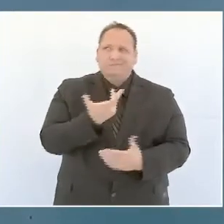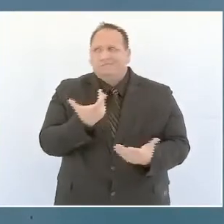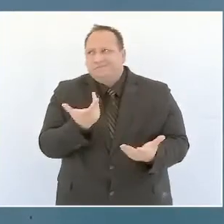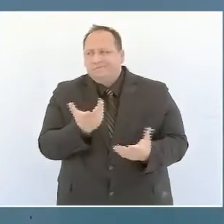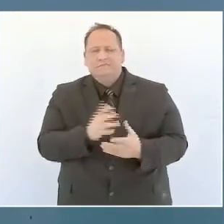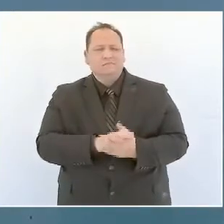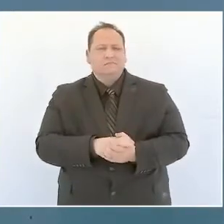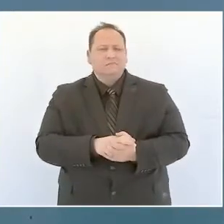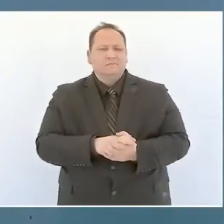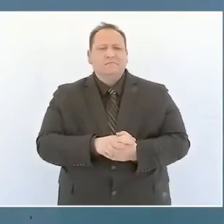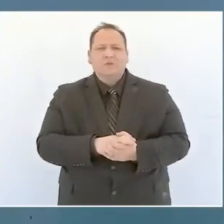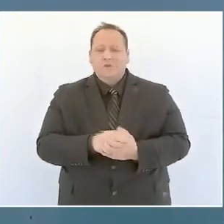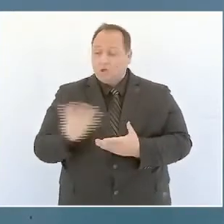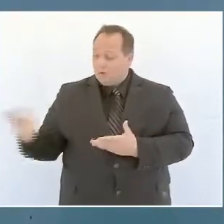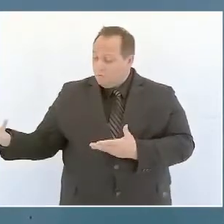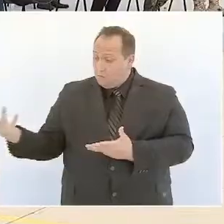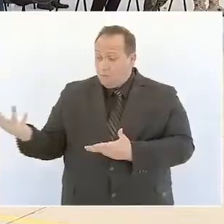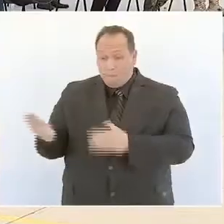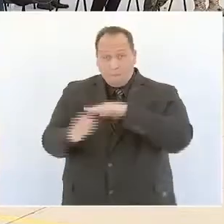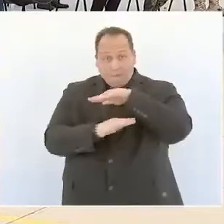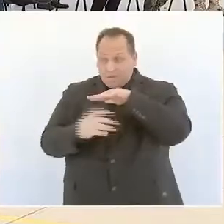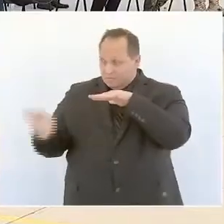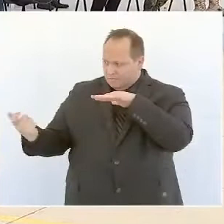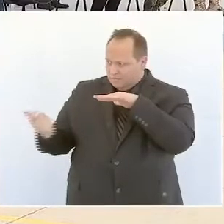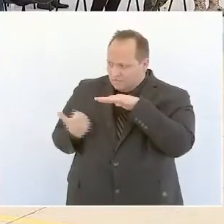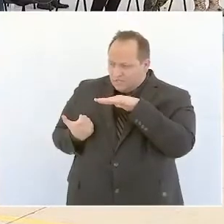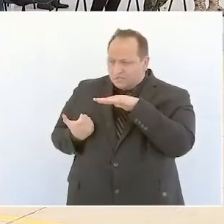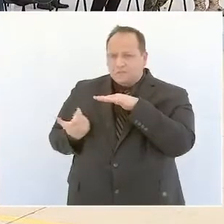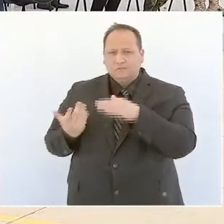apenas un salario mínimo